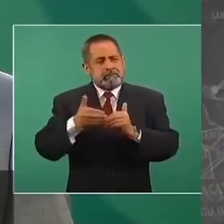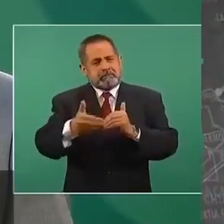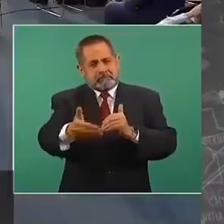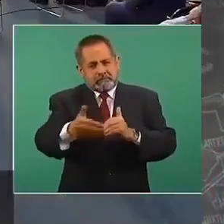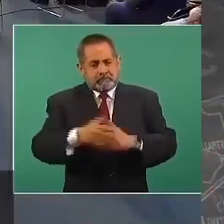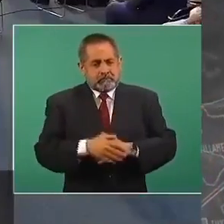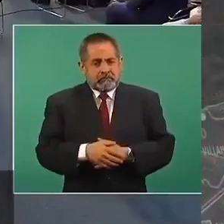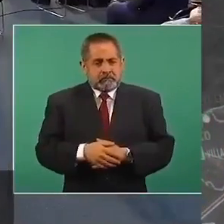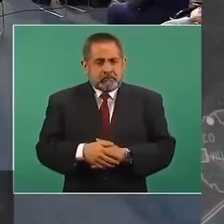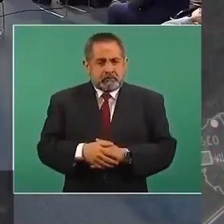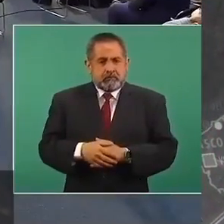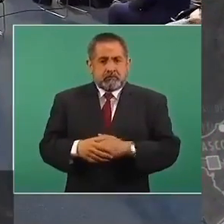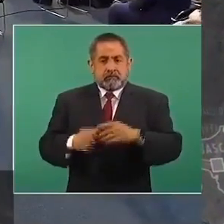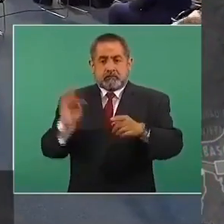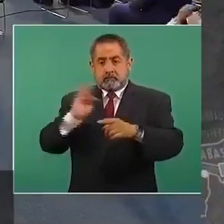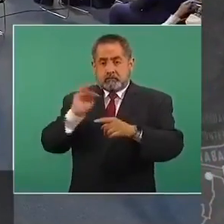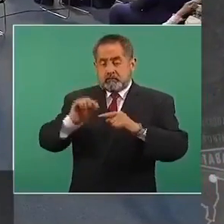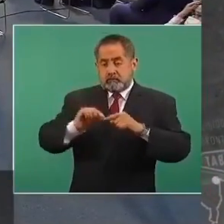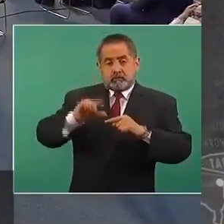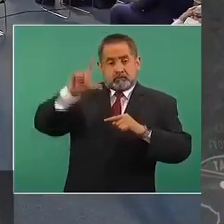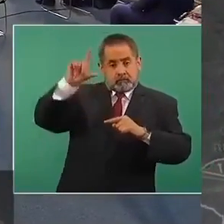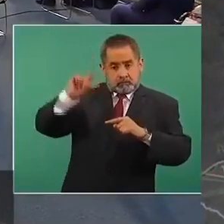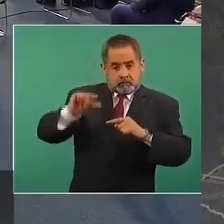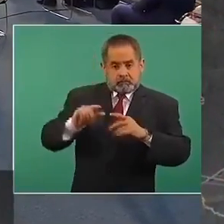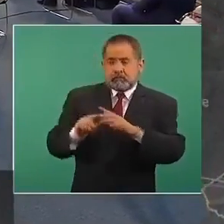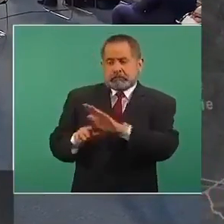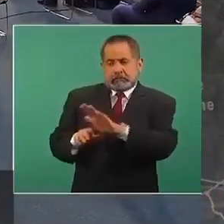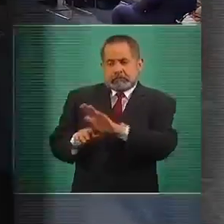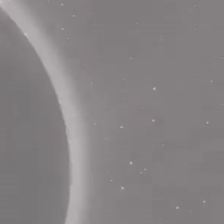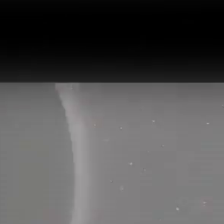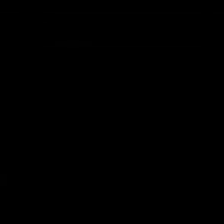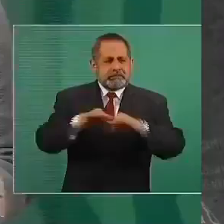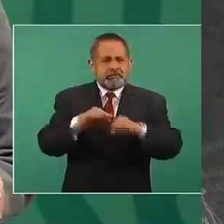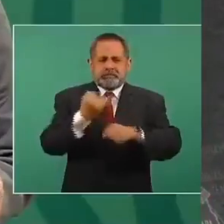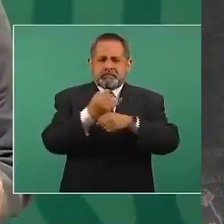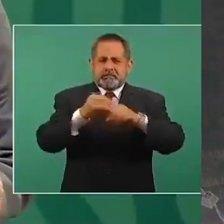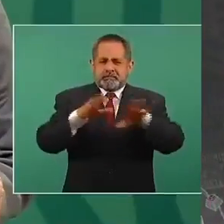para garantizar la inmunización de todos los mexicanos.